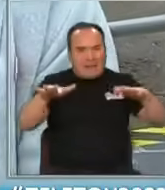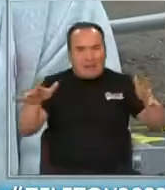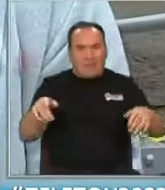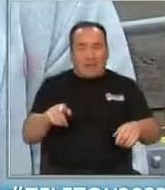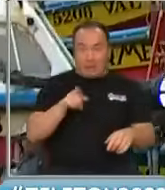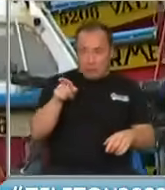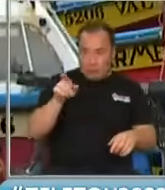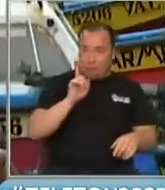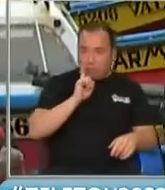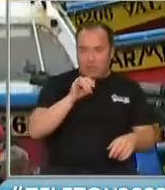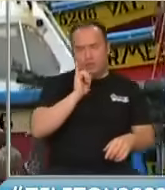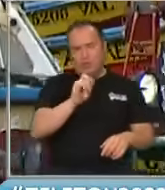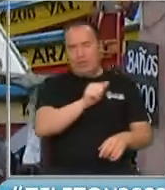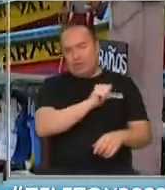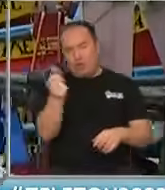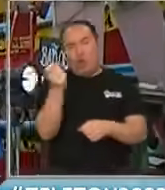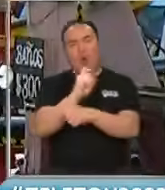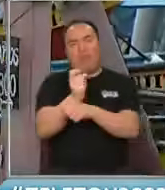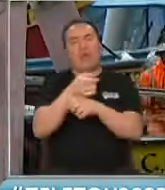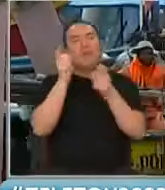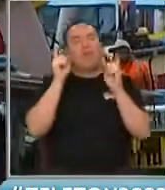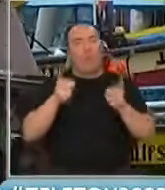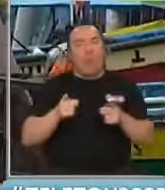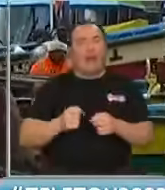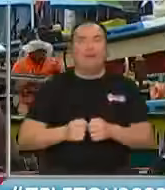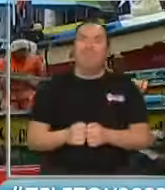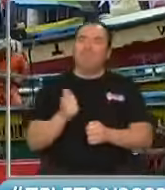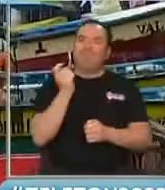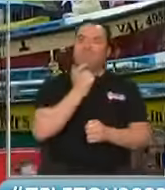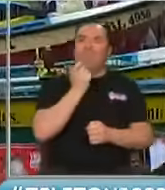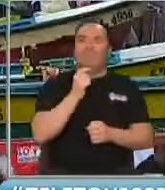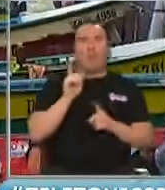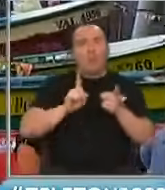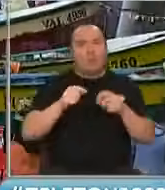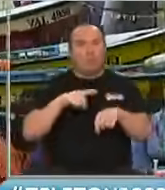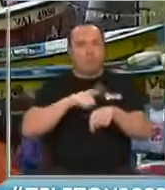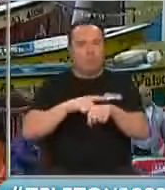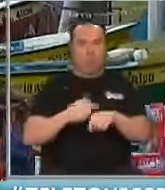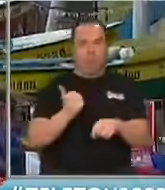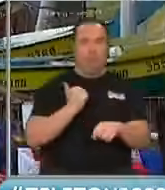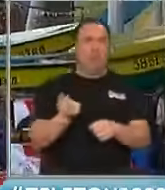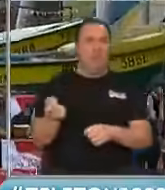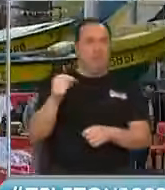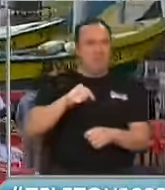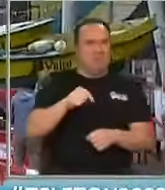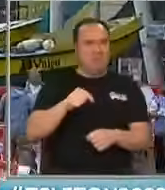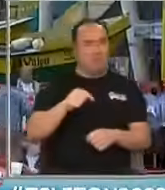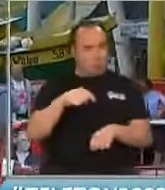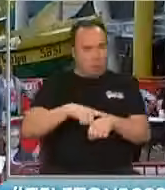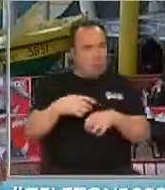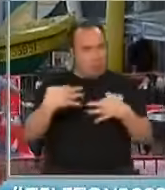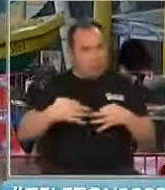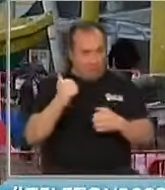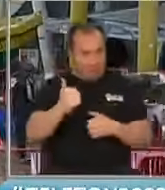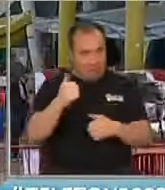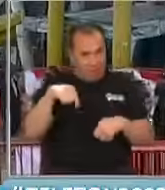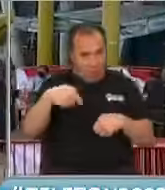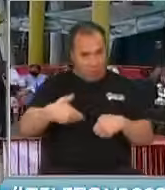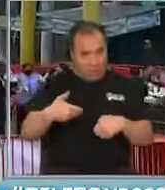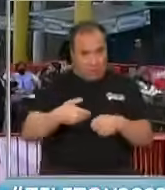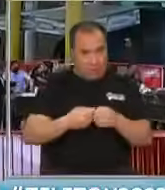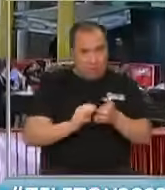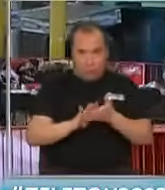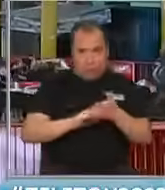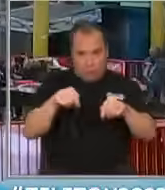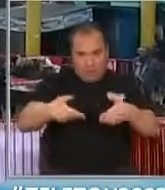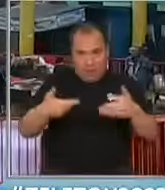pescadores. Oiga, Pedro, algunos dirán, oye, pero tan temprano para ir a la Caleta Portales, ¿este es el horario ideal? ¿O no? ¿Uno se puede comer un buen